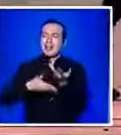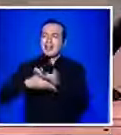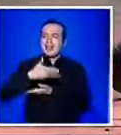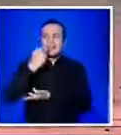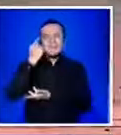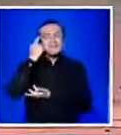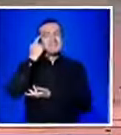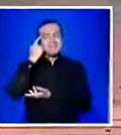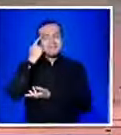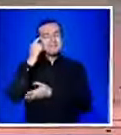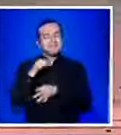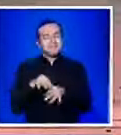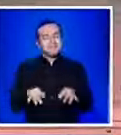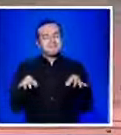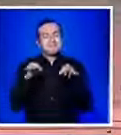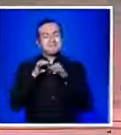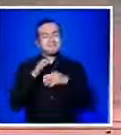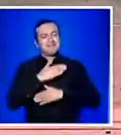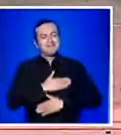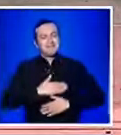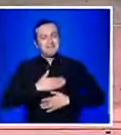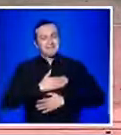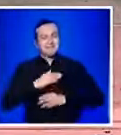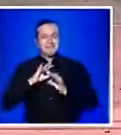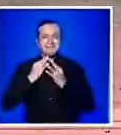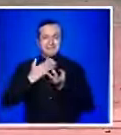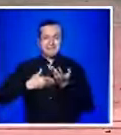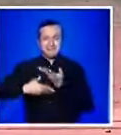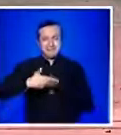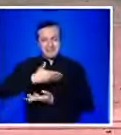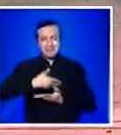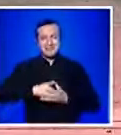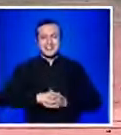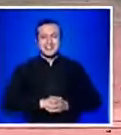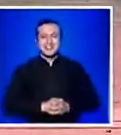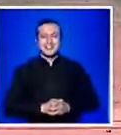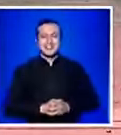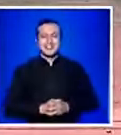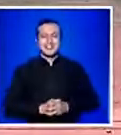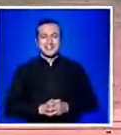la importancia de disfrutar en familia o entre amigos.